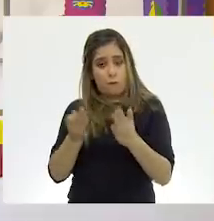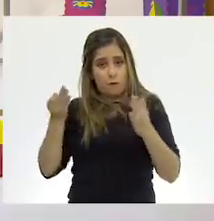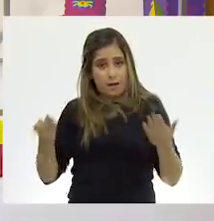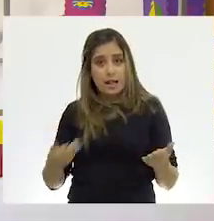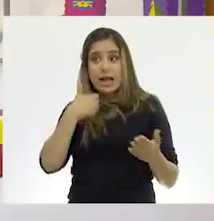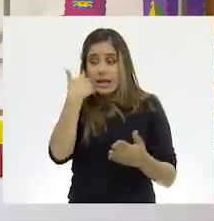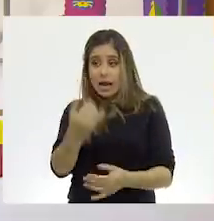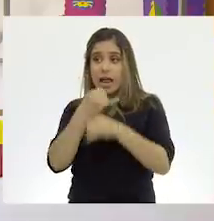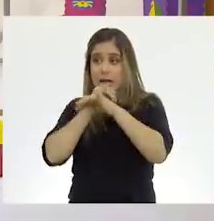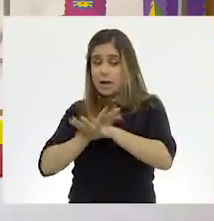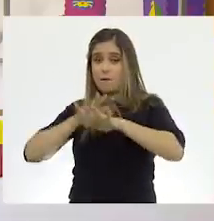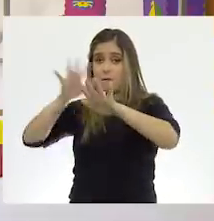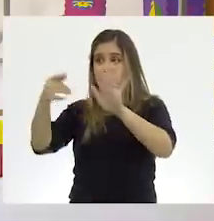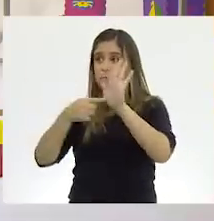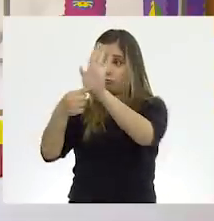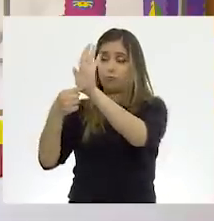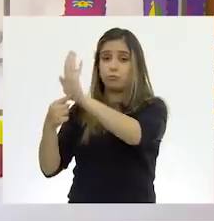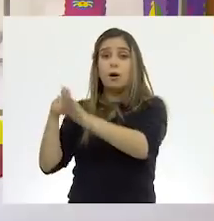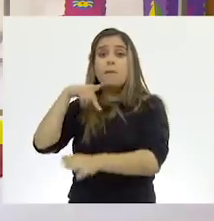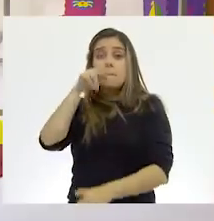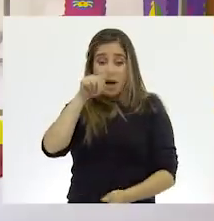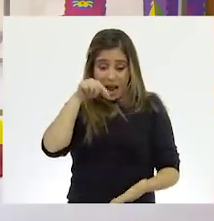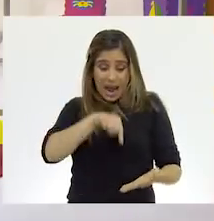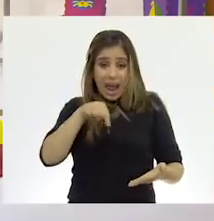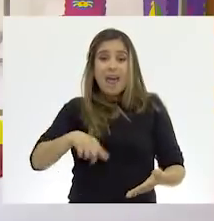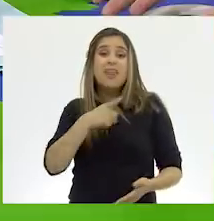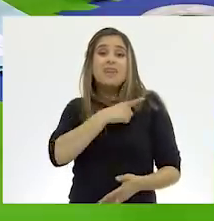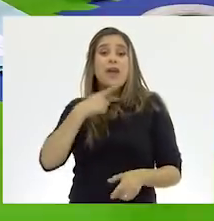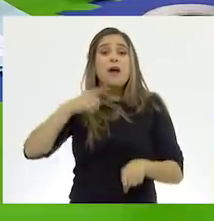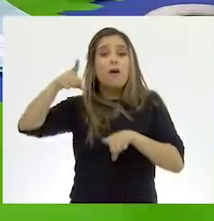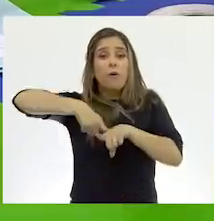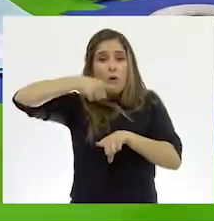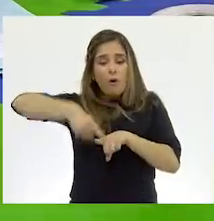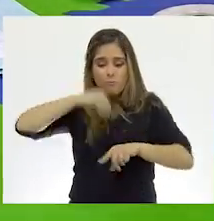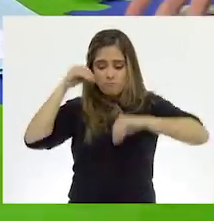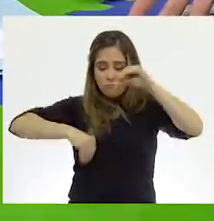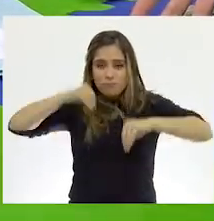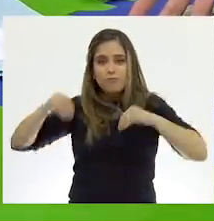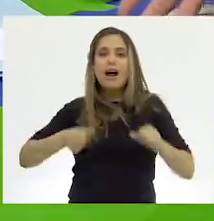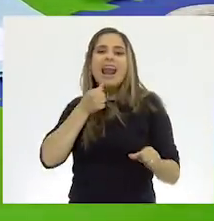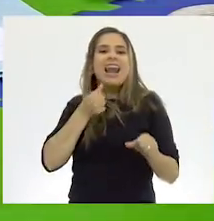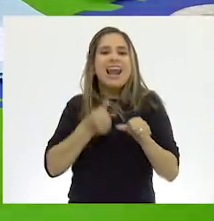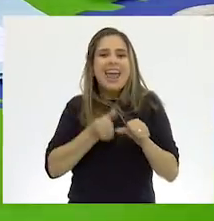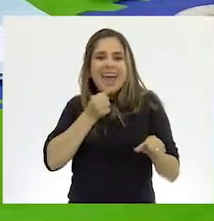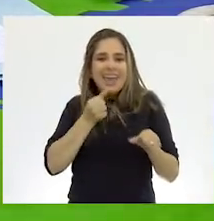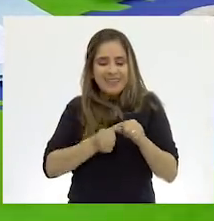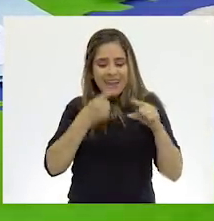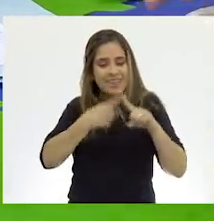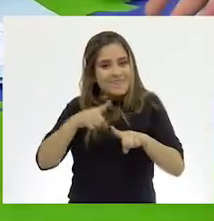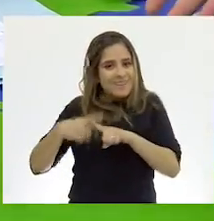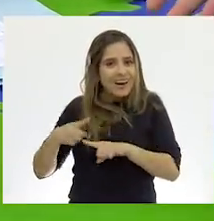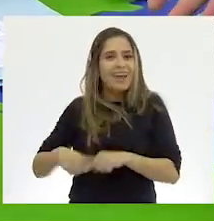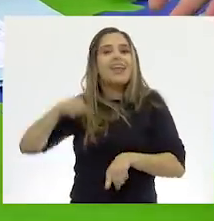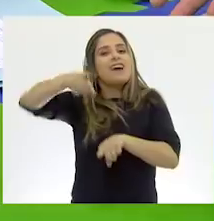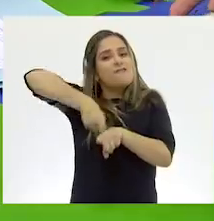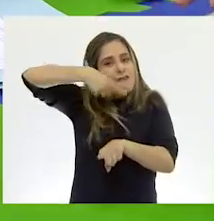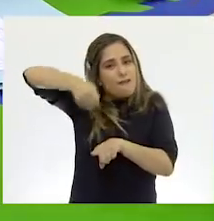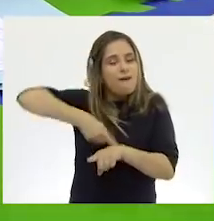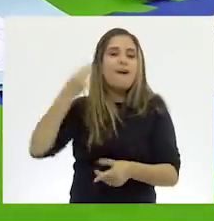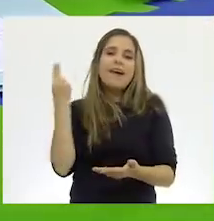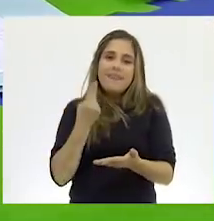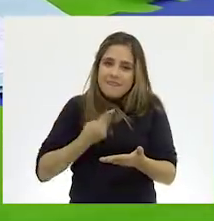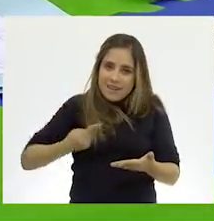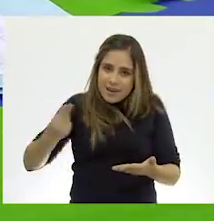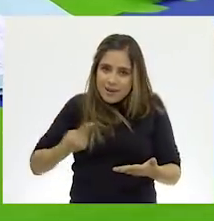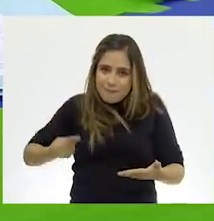información que tiene que ser llamativo, es decir, con diferentes tipos de letra, con muchos colores, imágenes o dibujos,